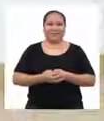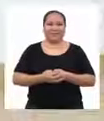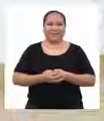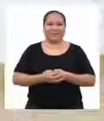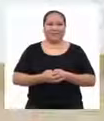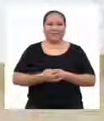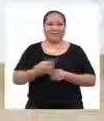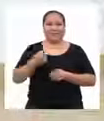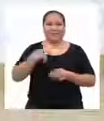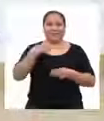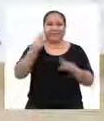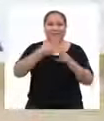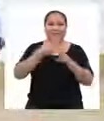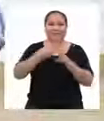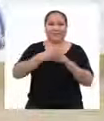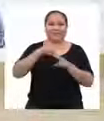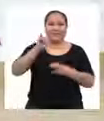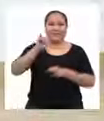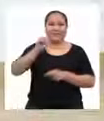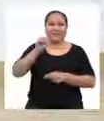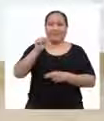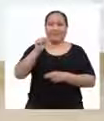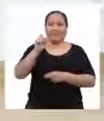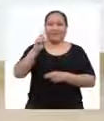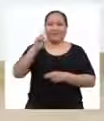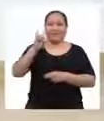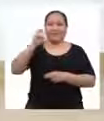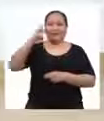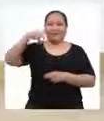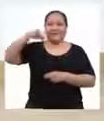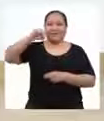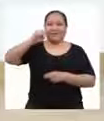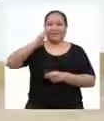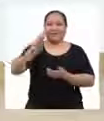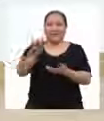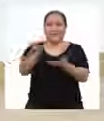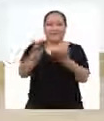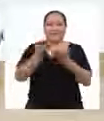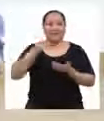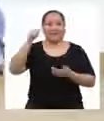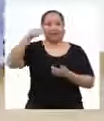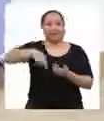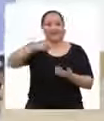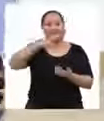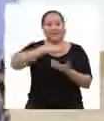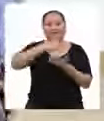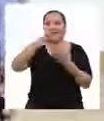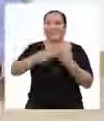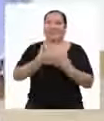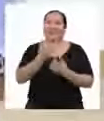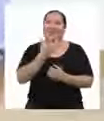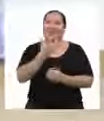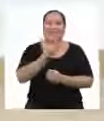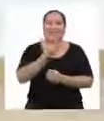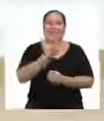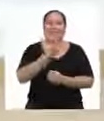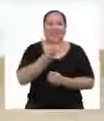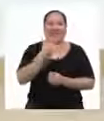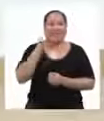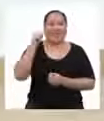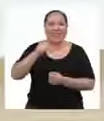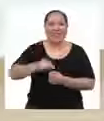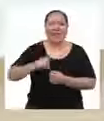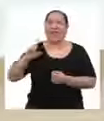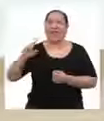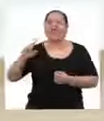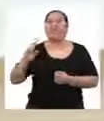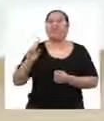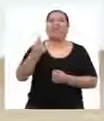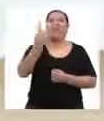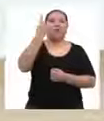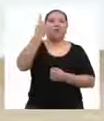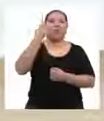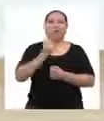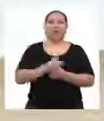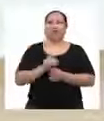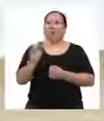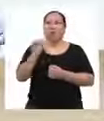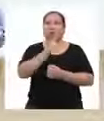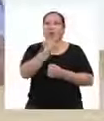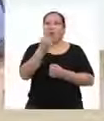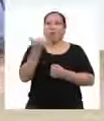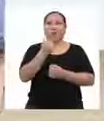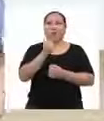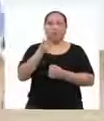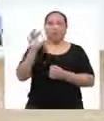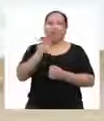Yo soy Yeremis Rebasa y les doy la bienvenida a su programa preferido, el único e